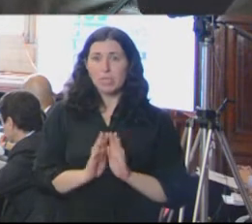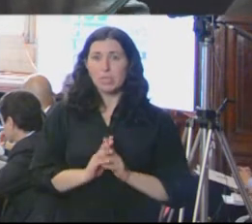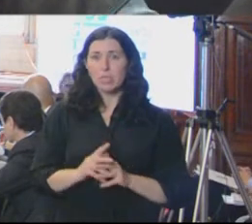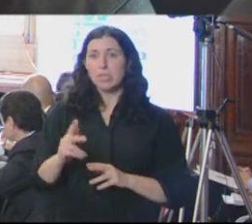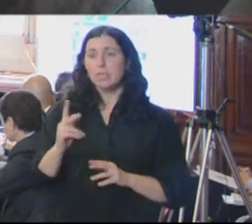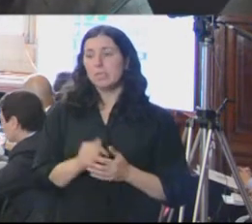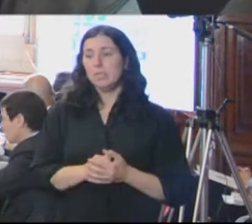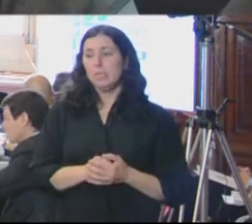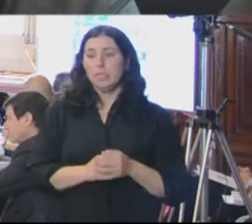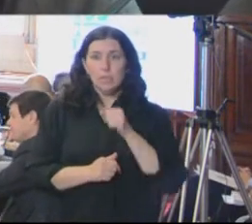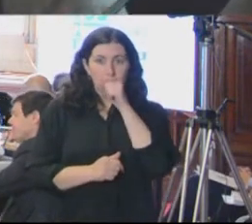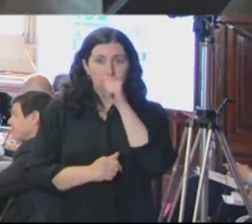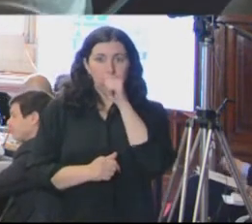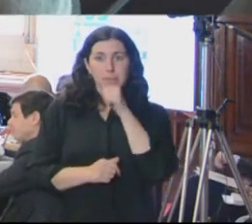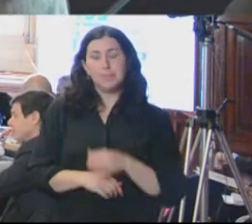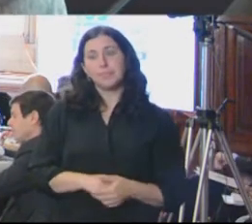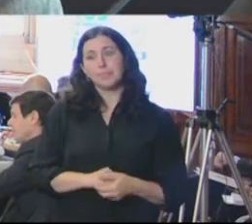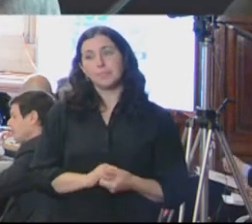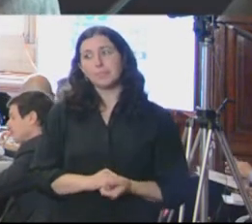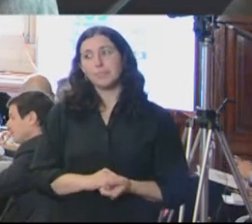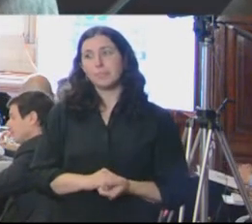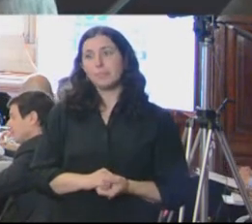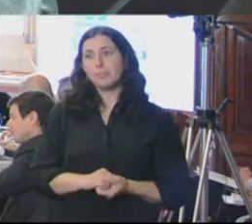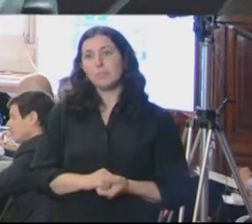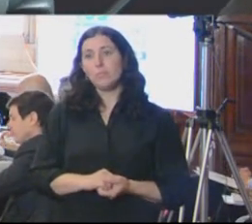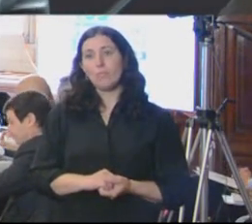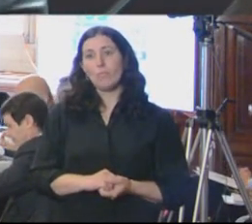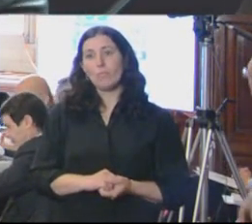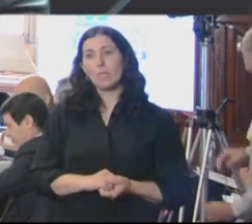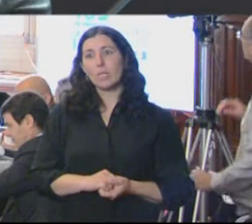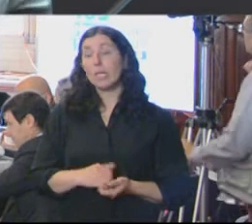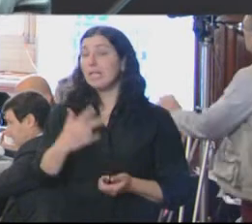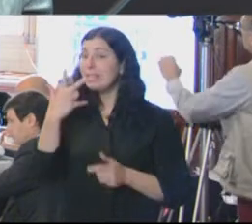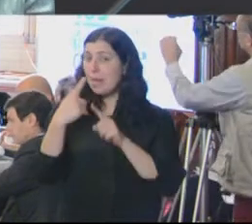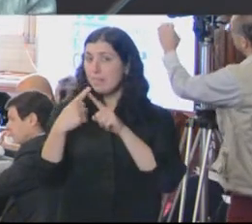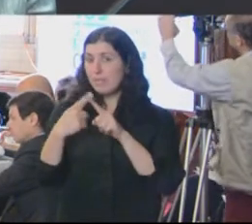¿Sí? ¿Sí? Tres. Vamos a comenzar con 3 minutitos